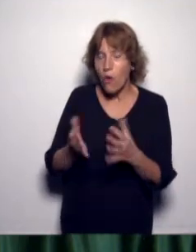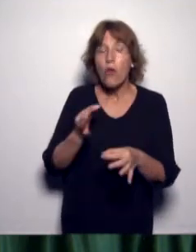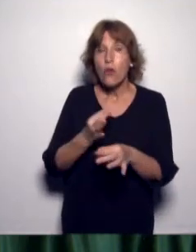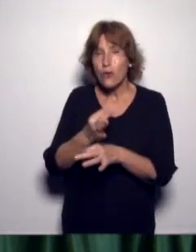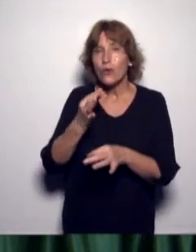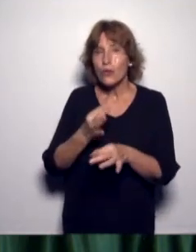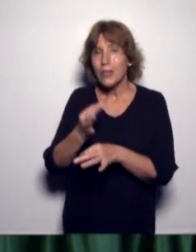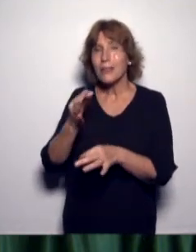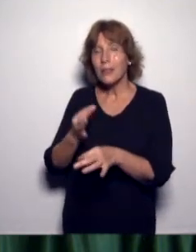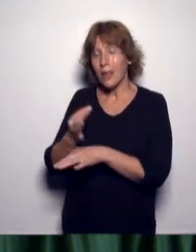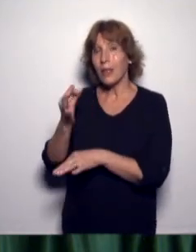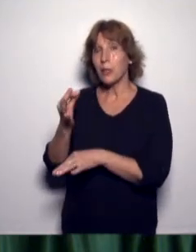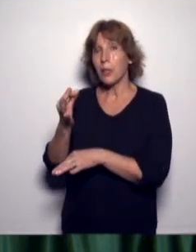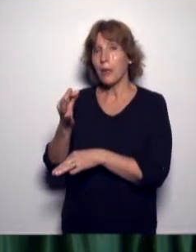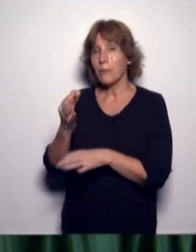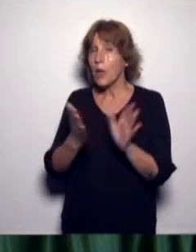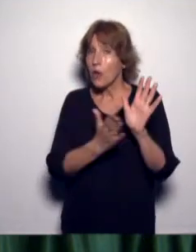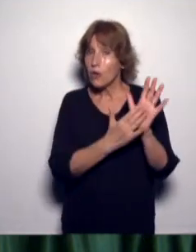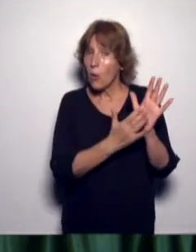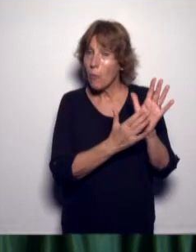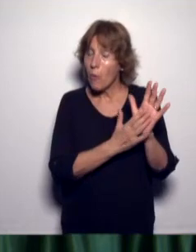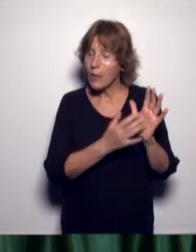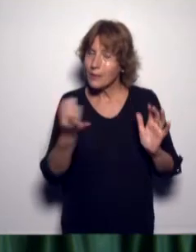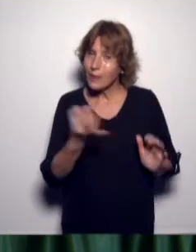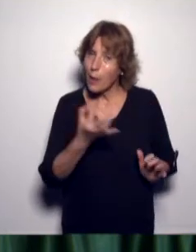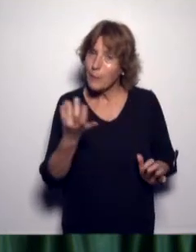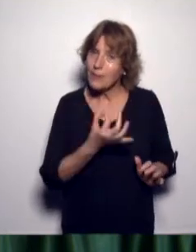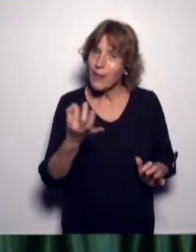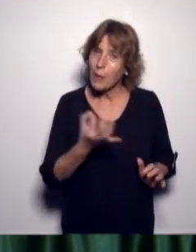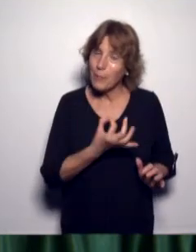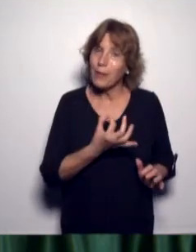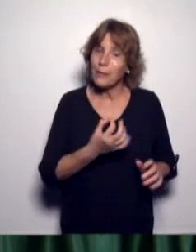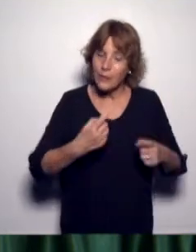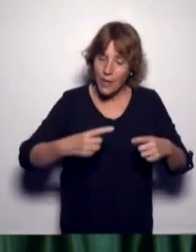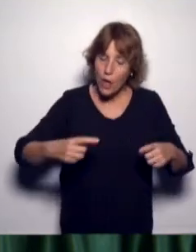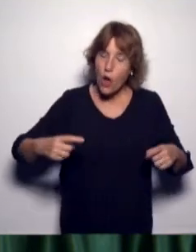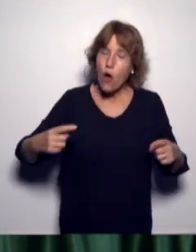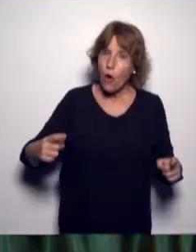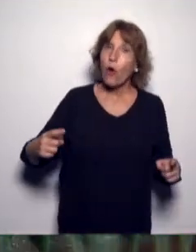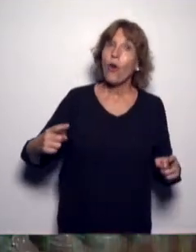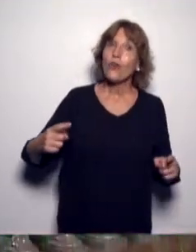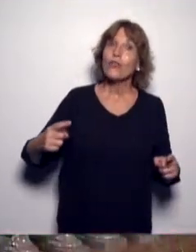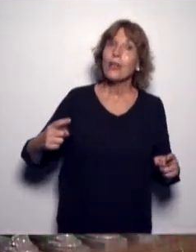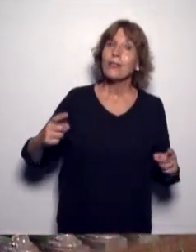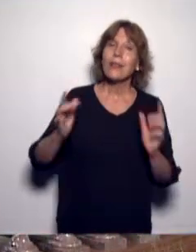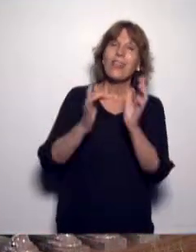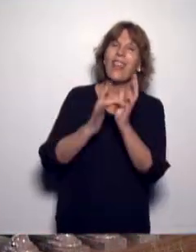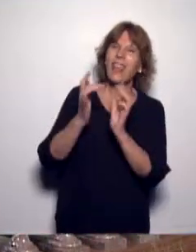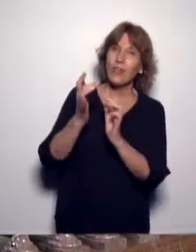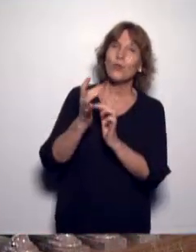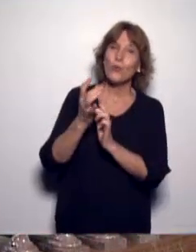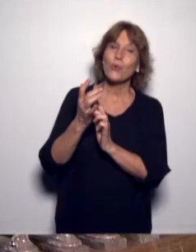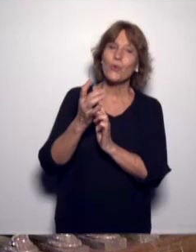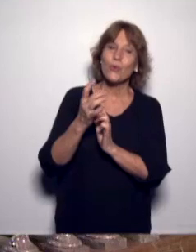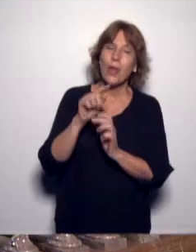catecismo, muestra muy especialmente gestos, y gestos de Jesús